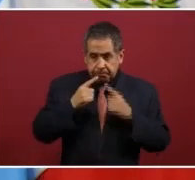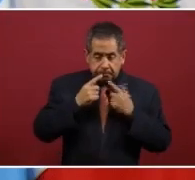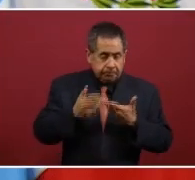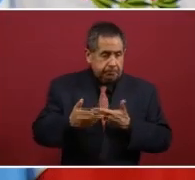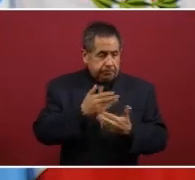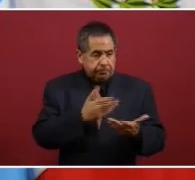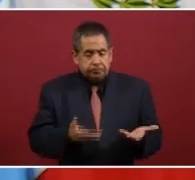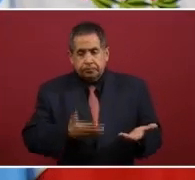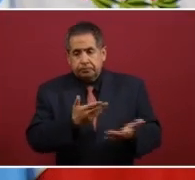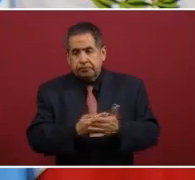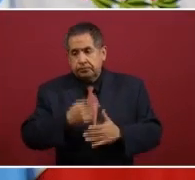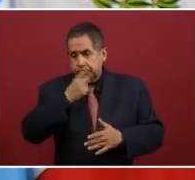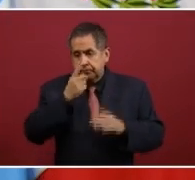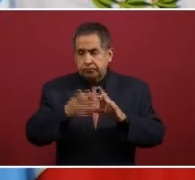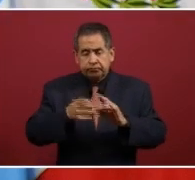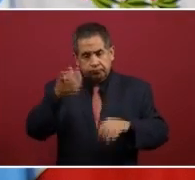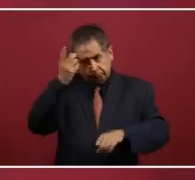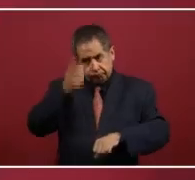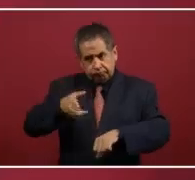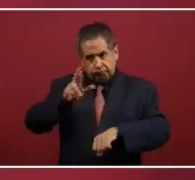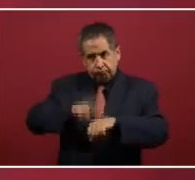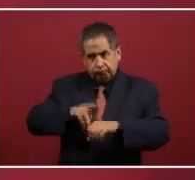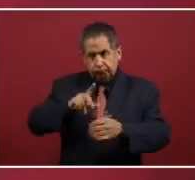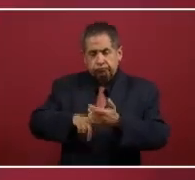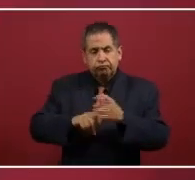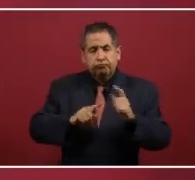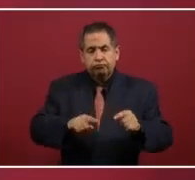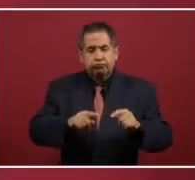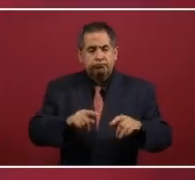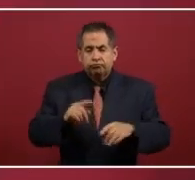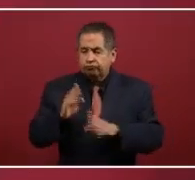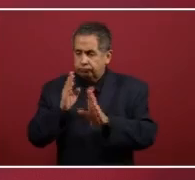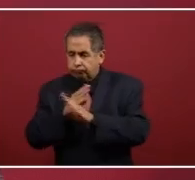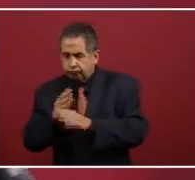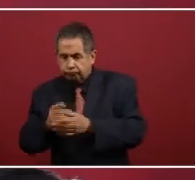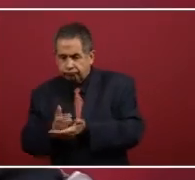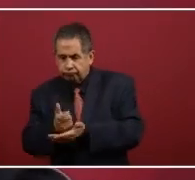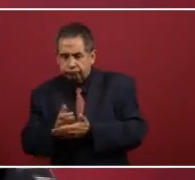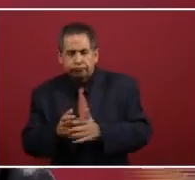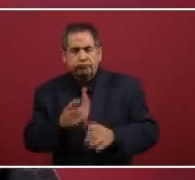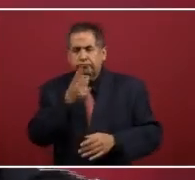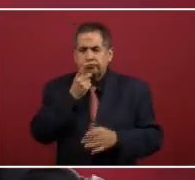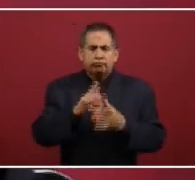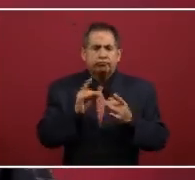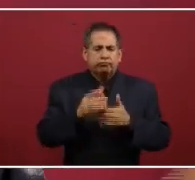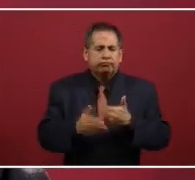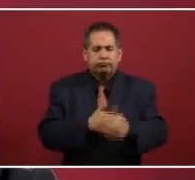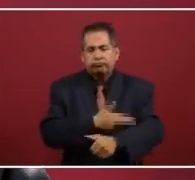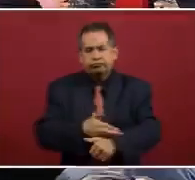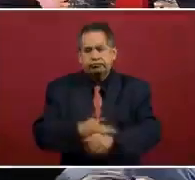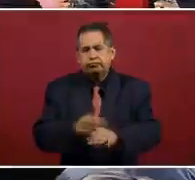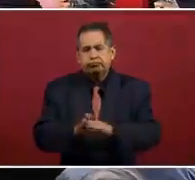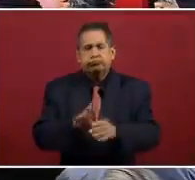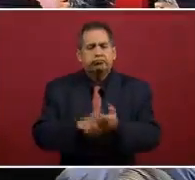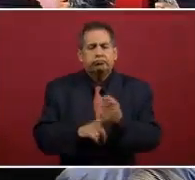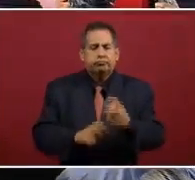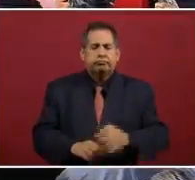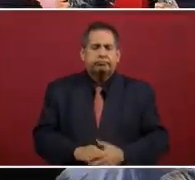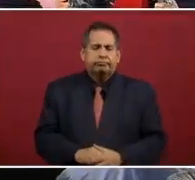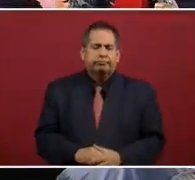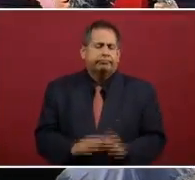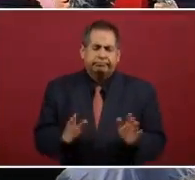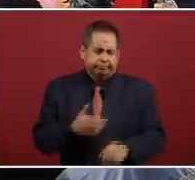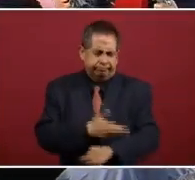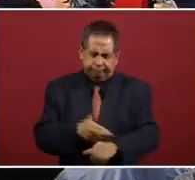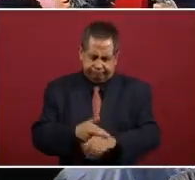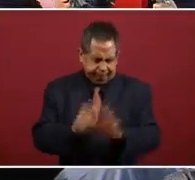hice al director de inteligencia financiera y me dijo que ya estaba procediendo a eso.